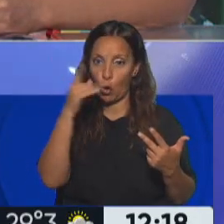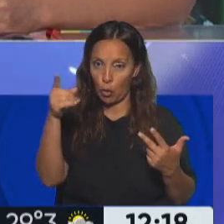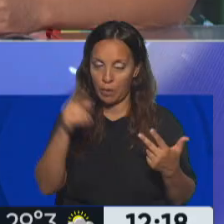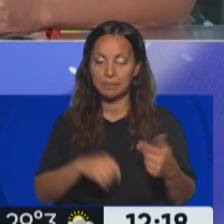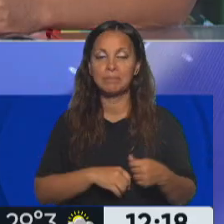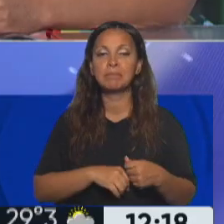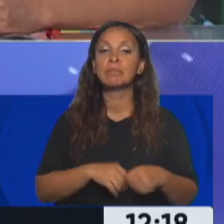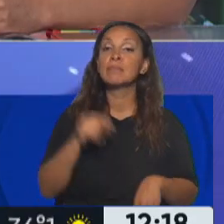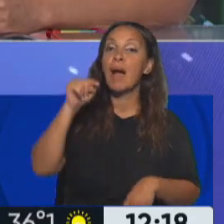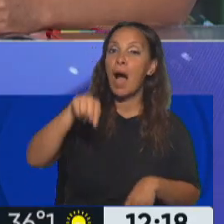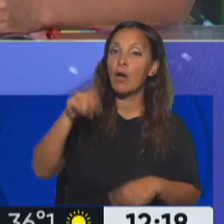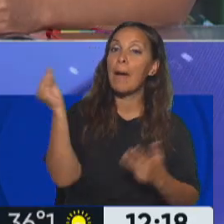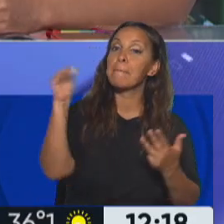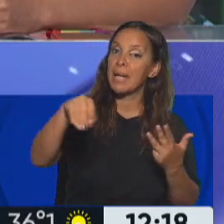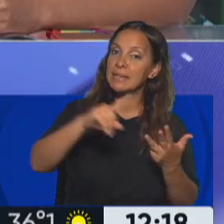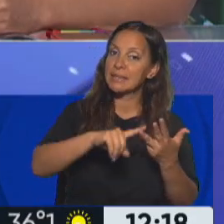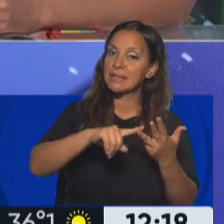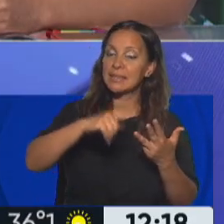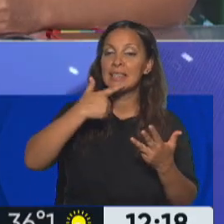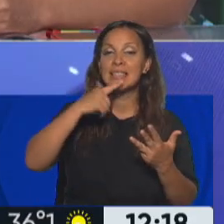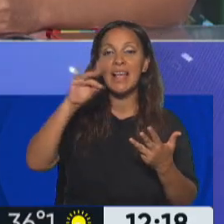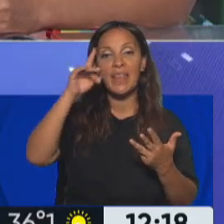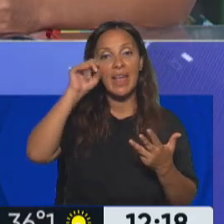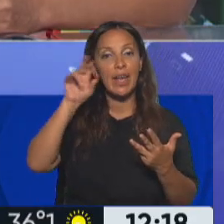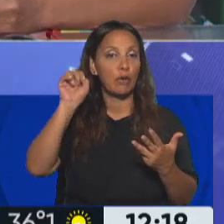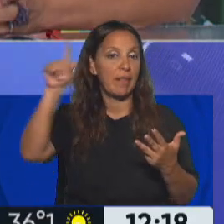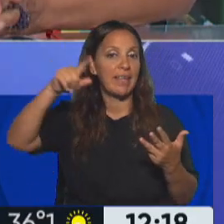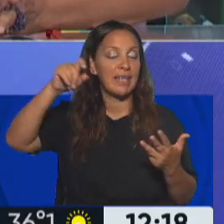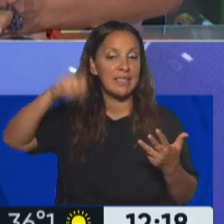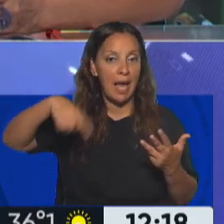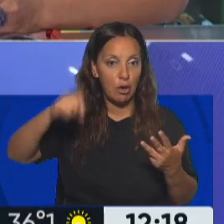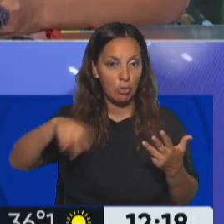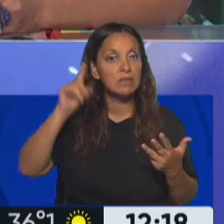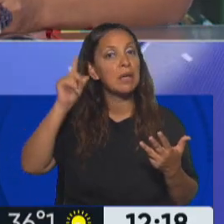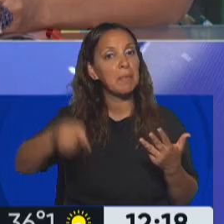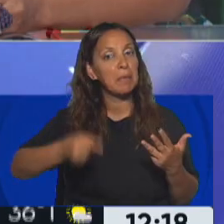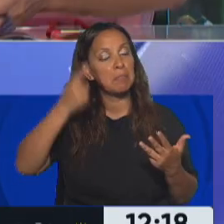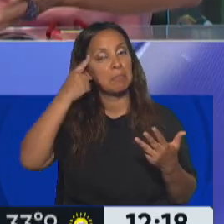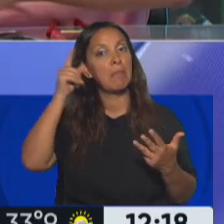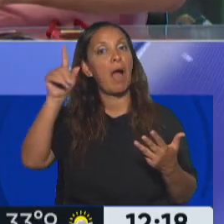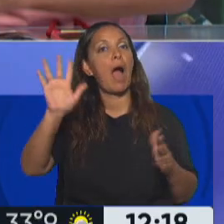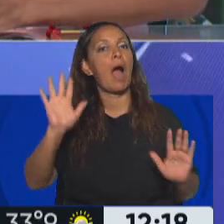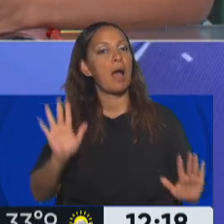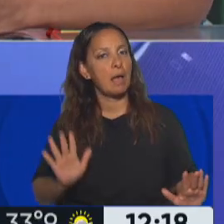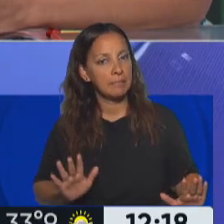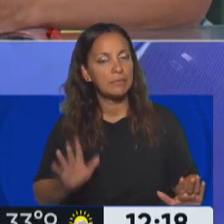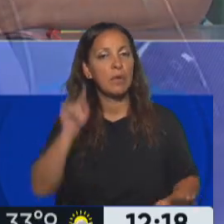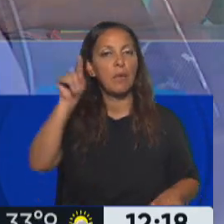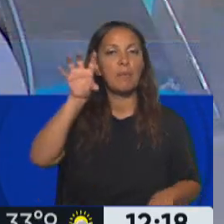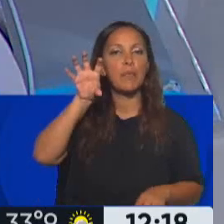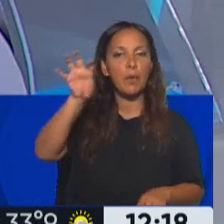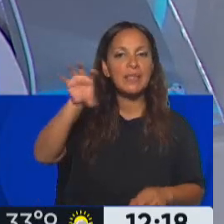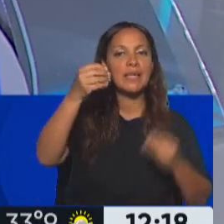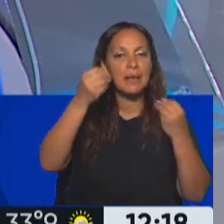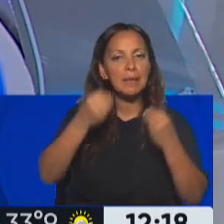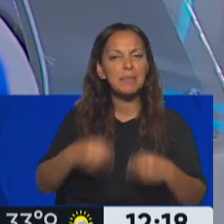repercusión positiva de Leandro Esdero del Chaco. Claro, mira, bueno, que también empezó a tener, es claro. una provincia que empezó a tener